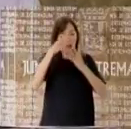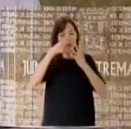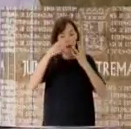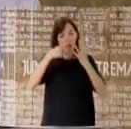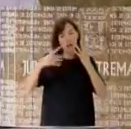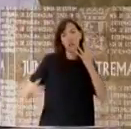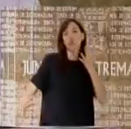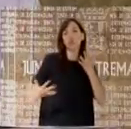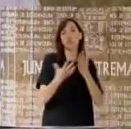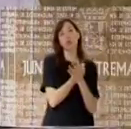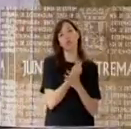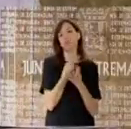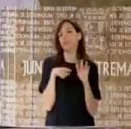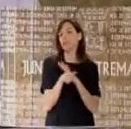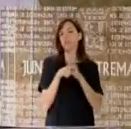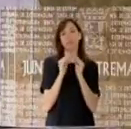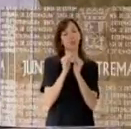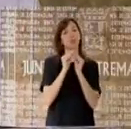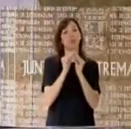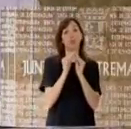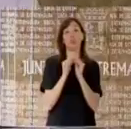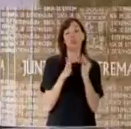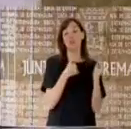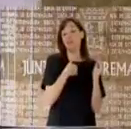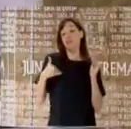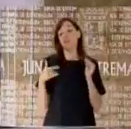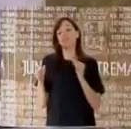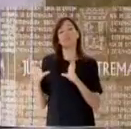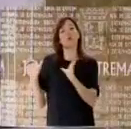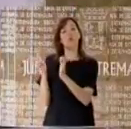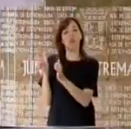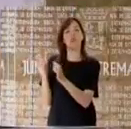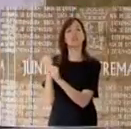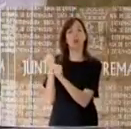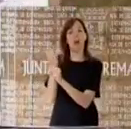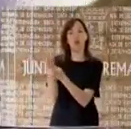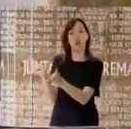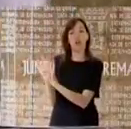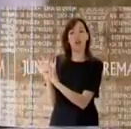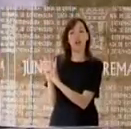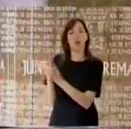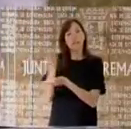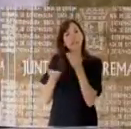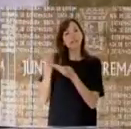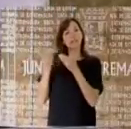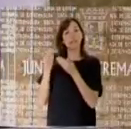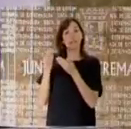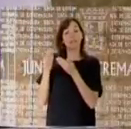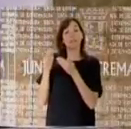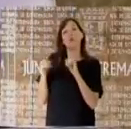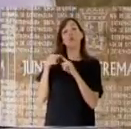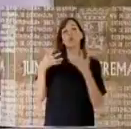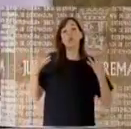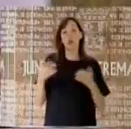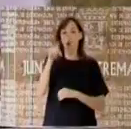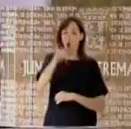y cada uno de los pasos junto con la comunidad de regantes para que hoy se pueda licitar esa redacción del proyecto. Y un